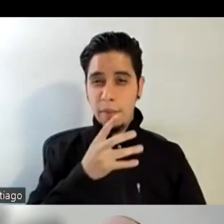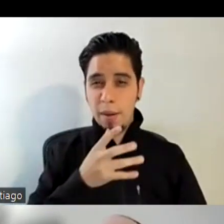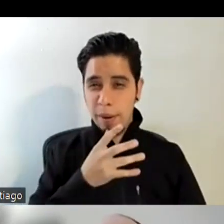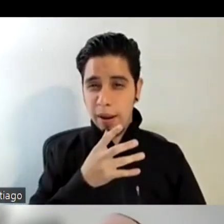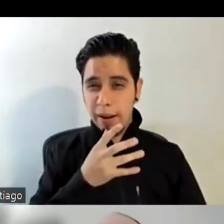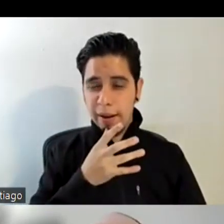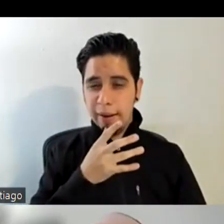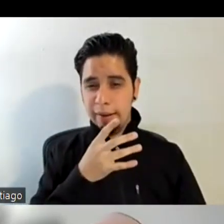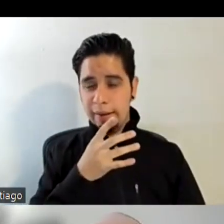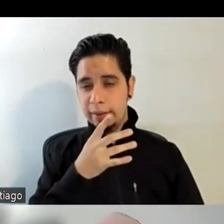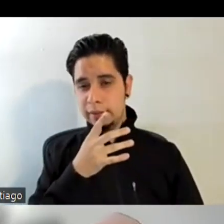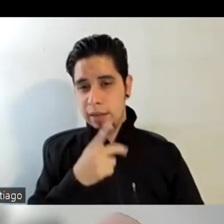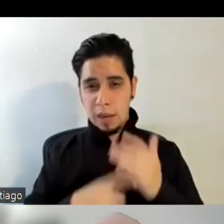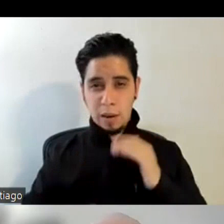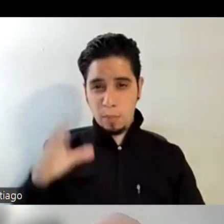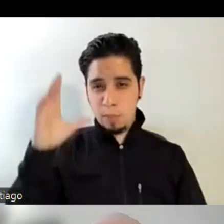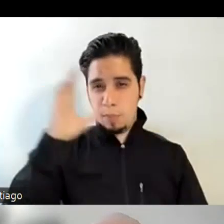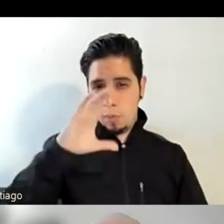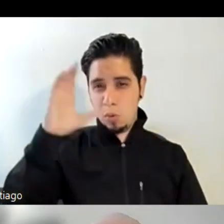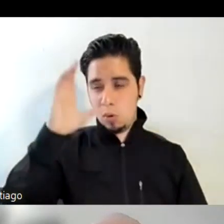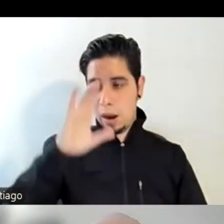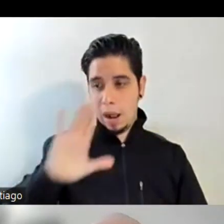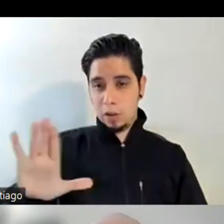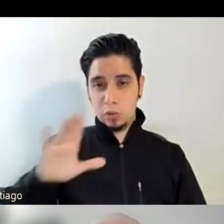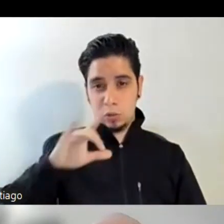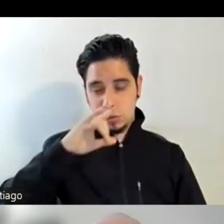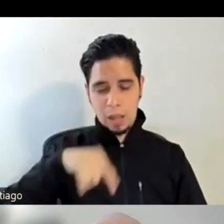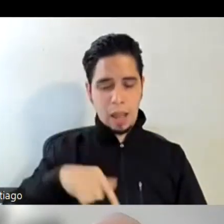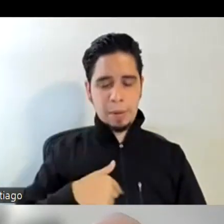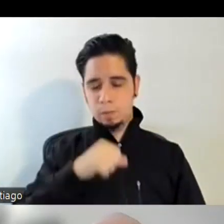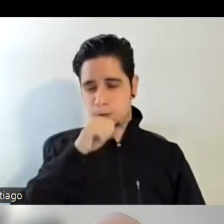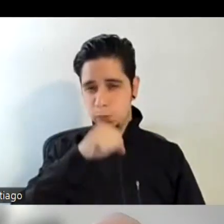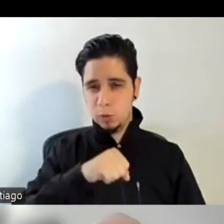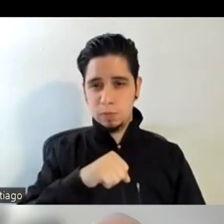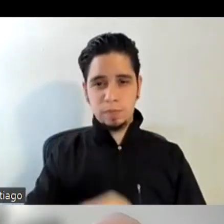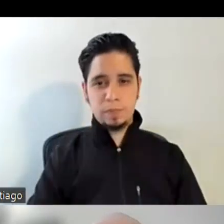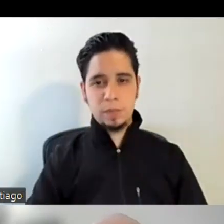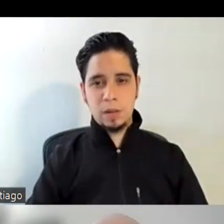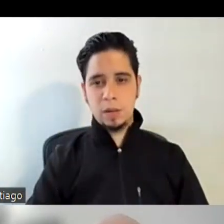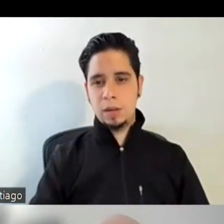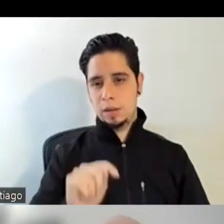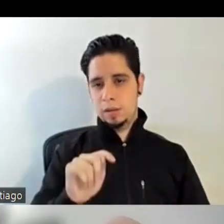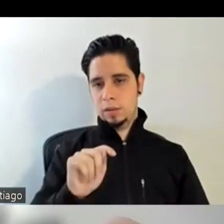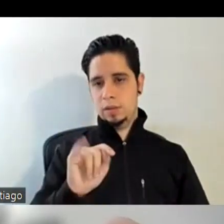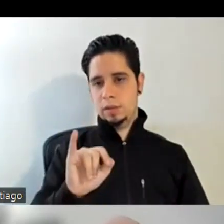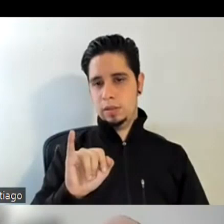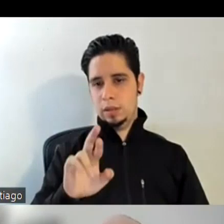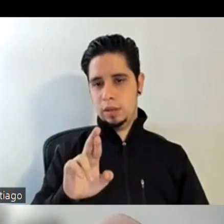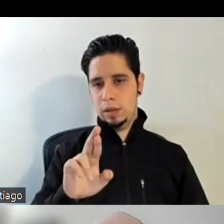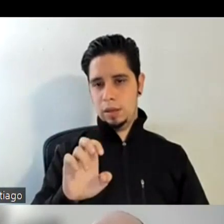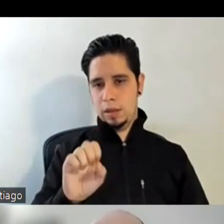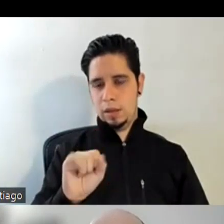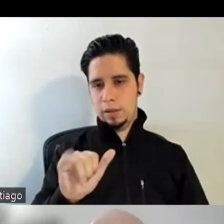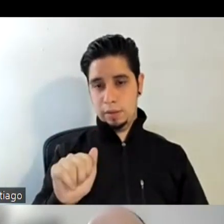un personaje, a mí me cautivó mucho desde el principio el personaje de Tiresias, del ciego Tiresias, que es el